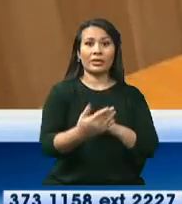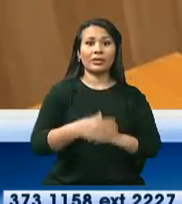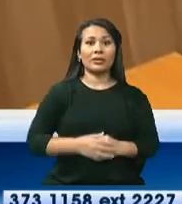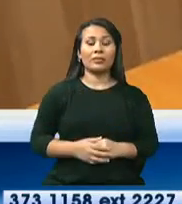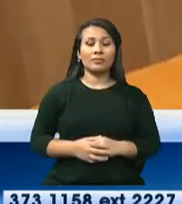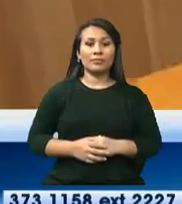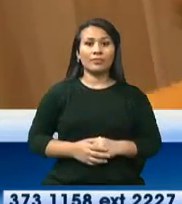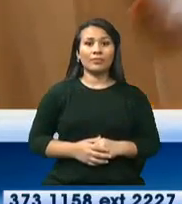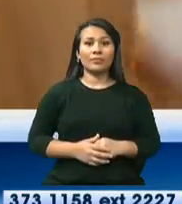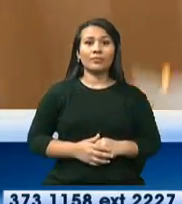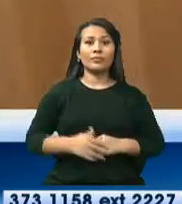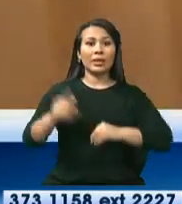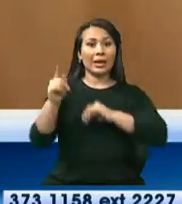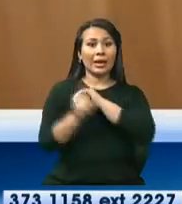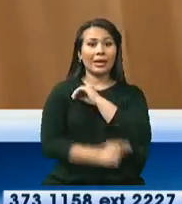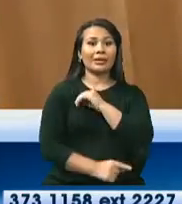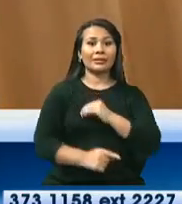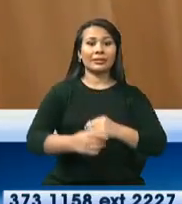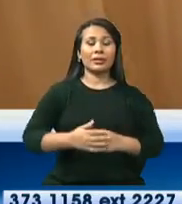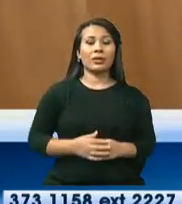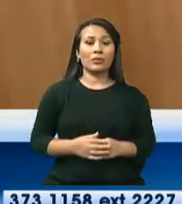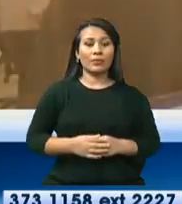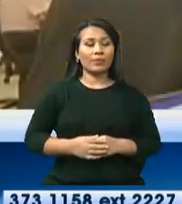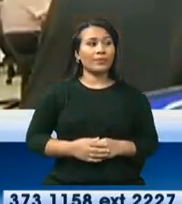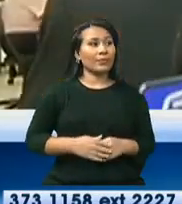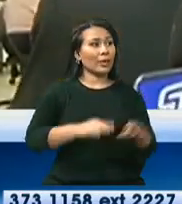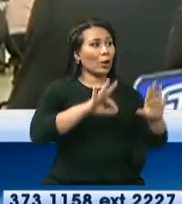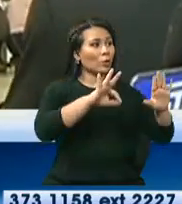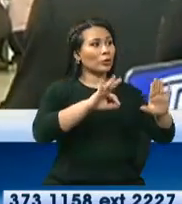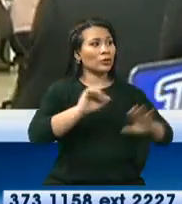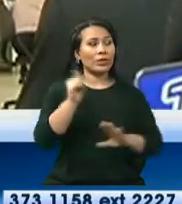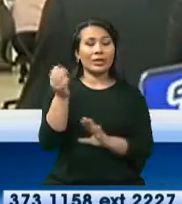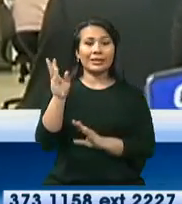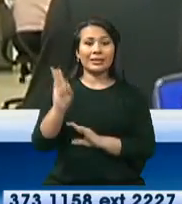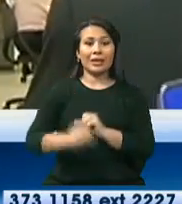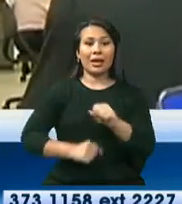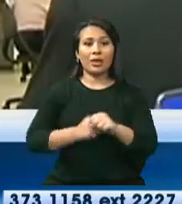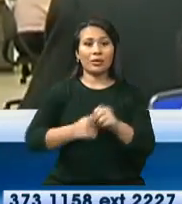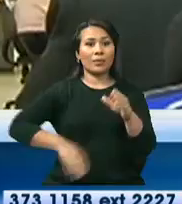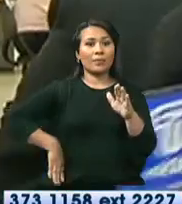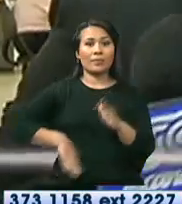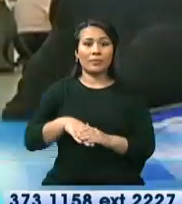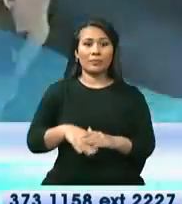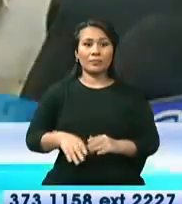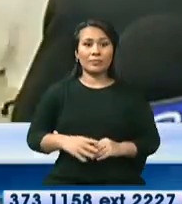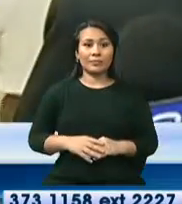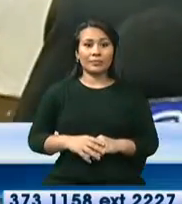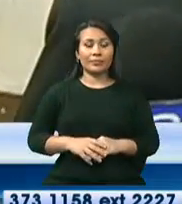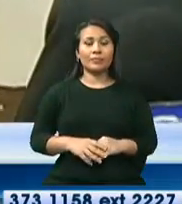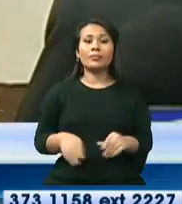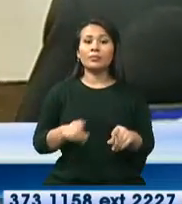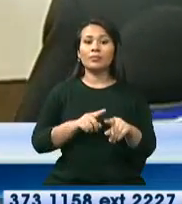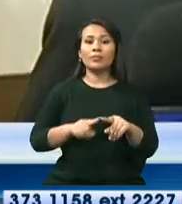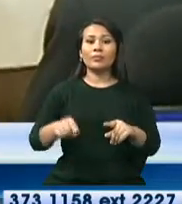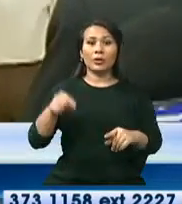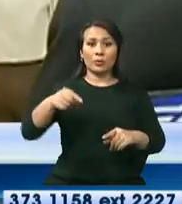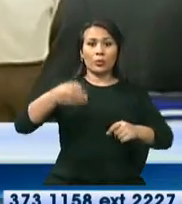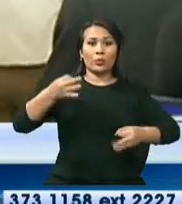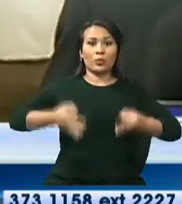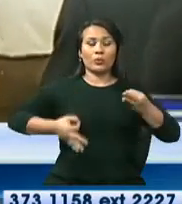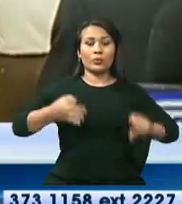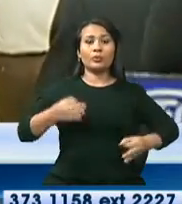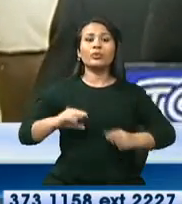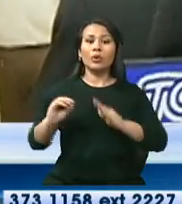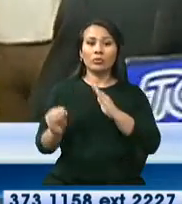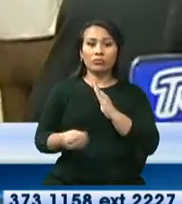la tentativa de asesinato oscila entre 8 a 16 años, que es la máxima. Pero el Tribunal Décimo de Garantías Penales, también